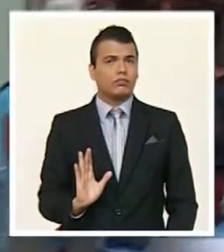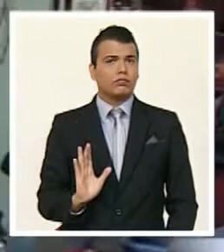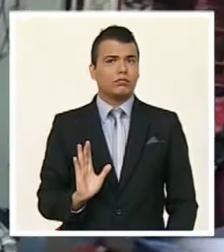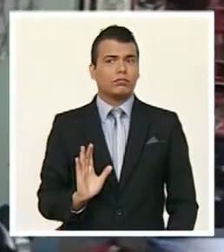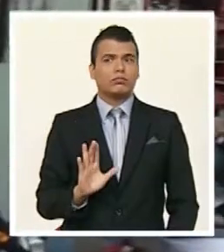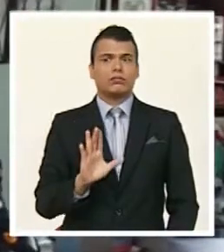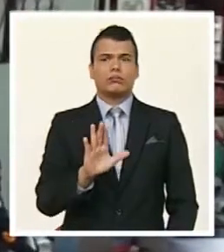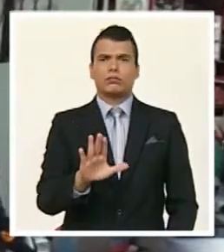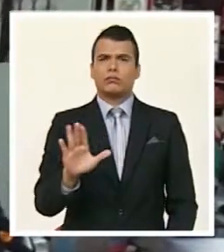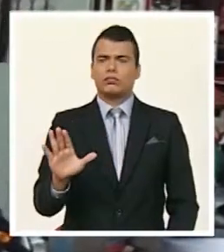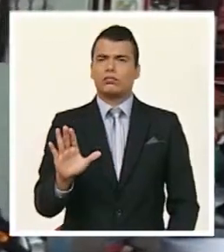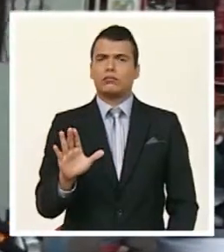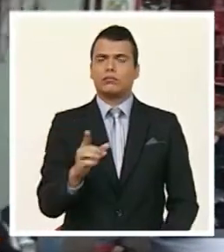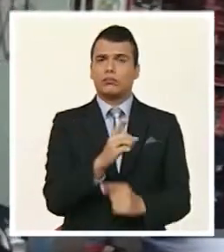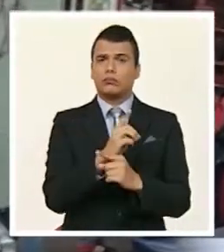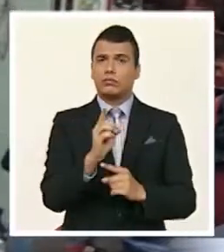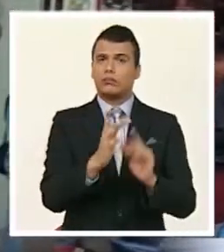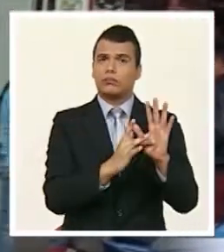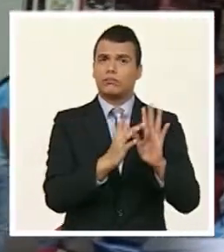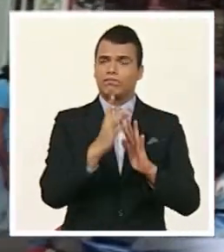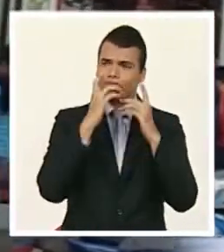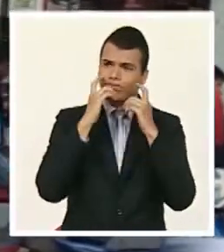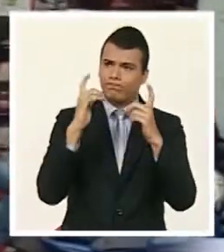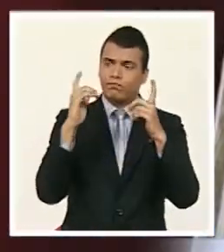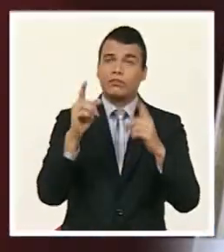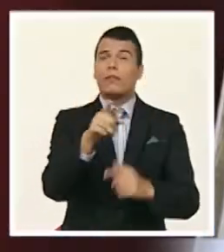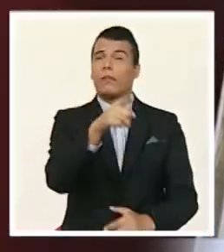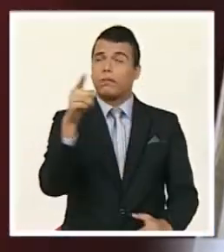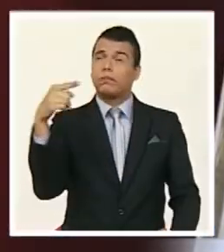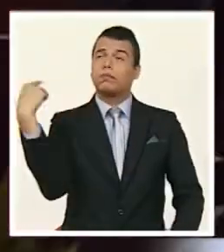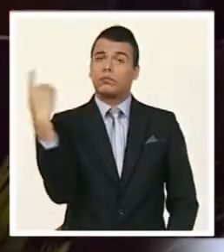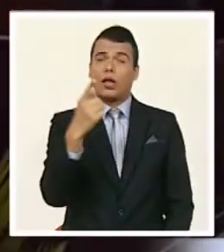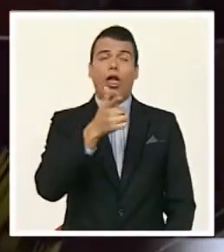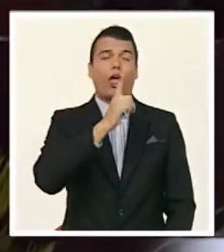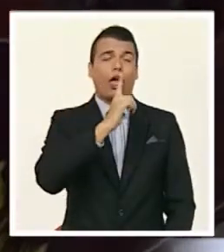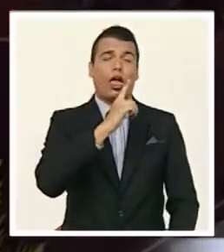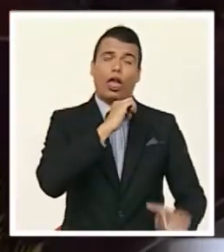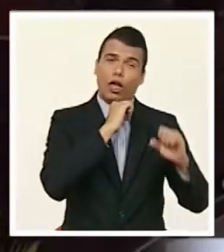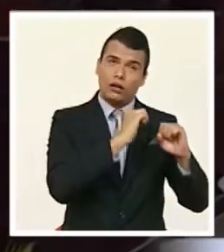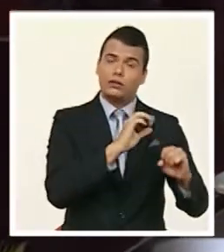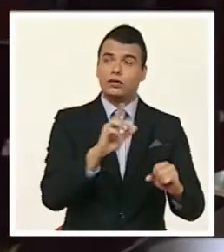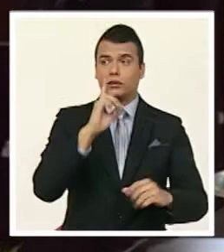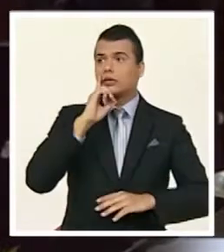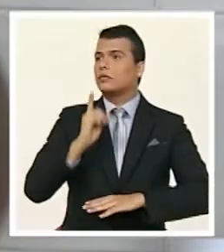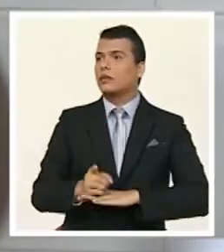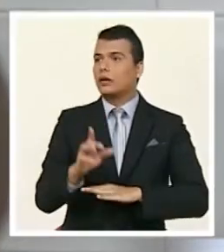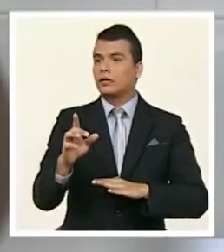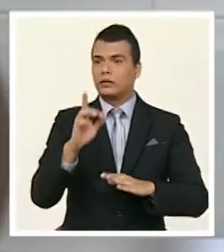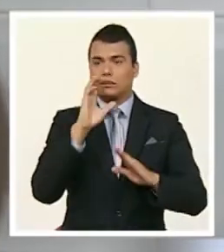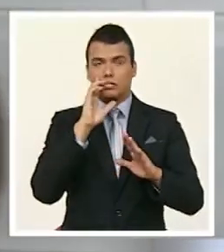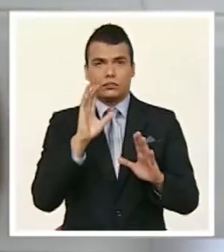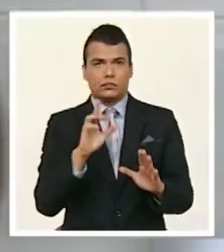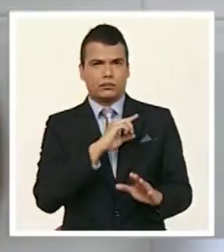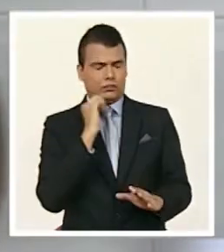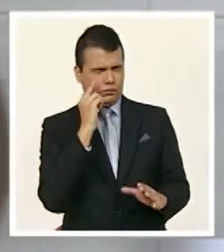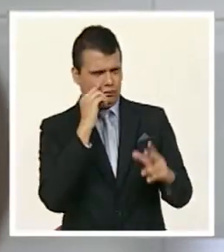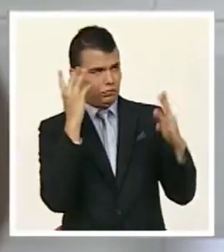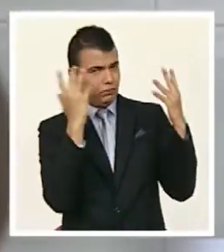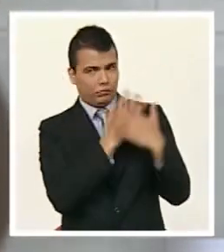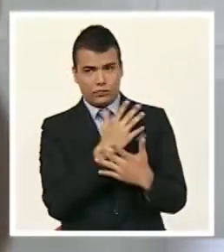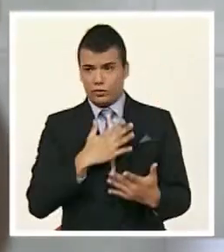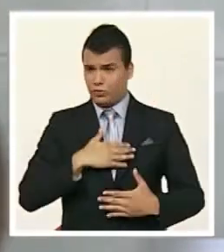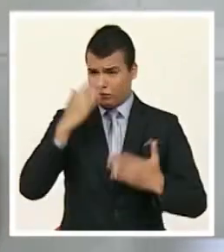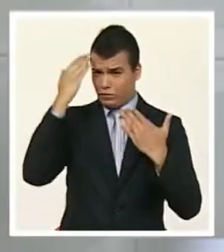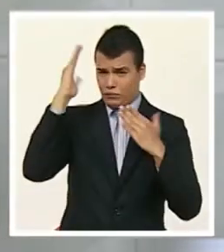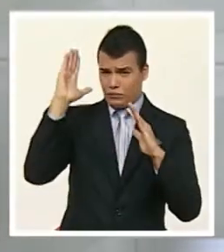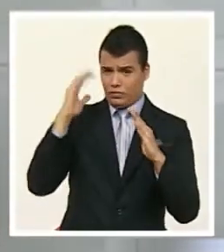Semana Santa prevalece mucho alcoholismo. El cura párroco dijo que el decreto lo tomó por sorpresa. Yo no estoy enterado de